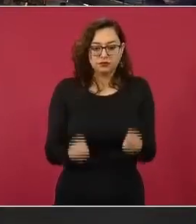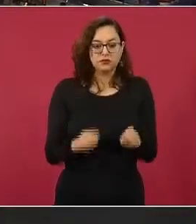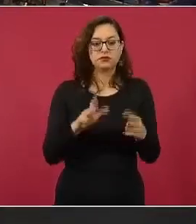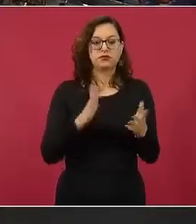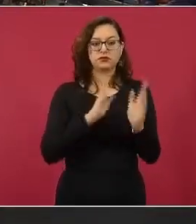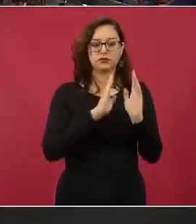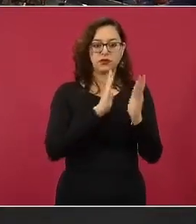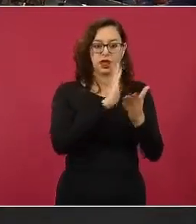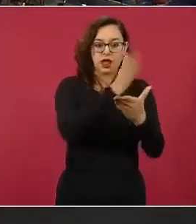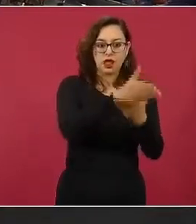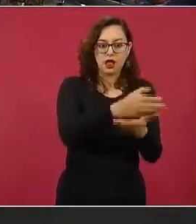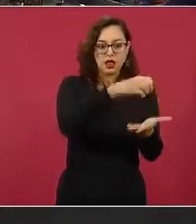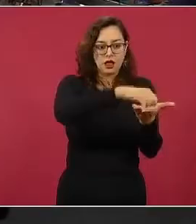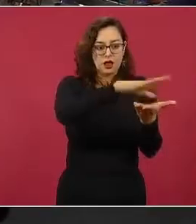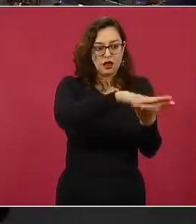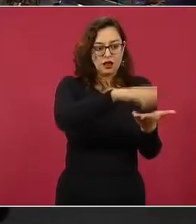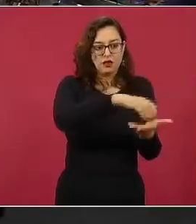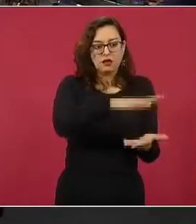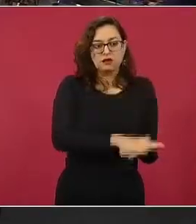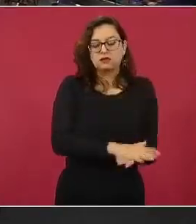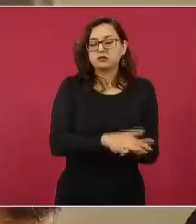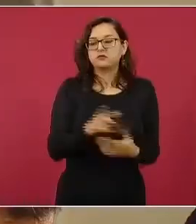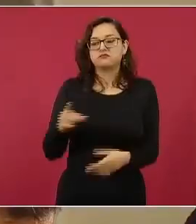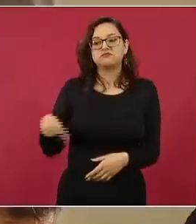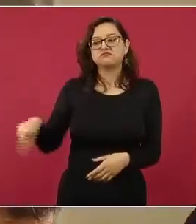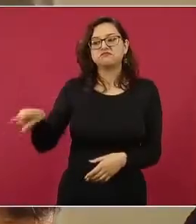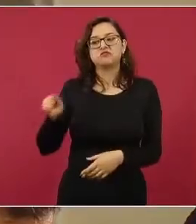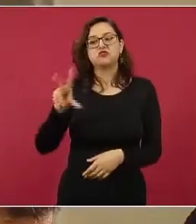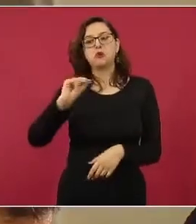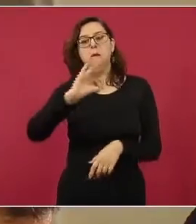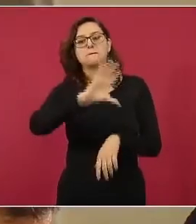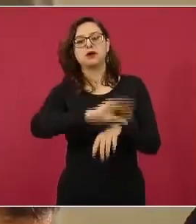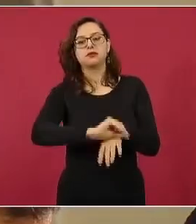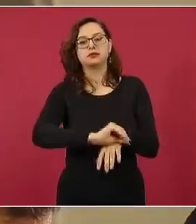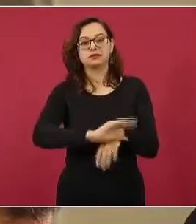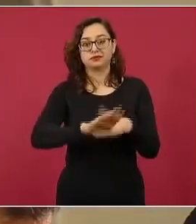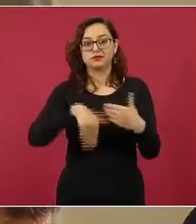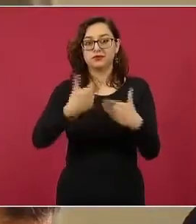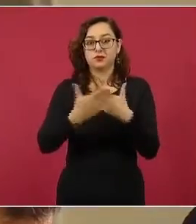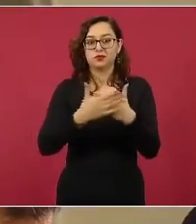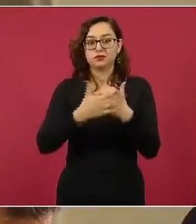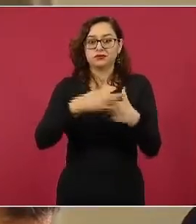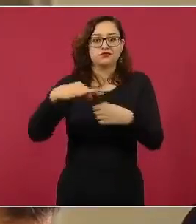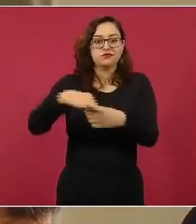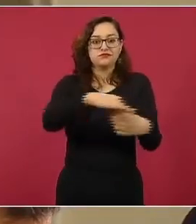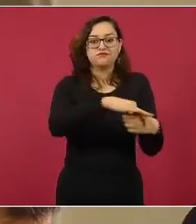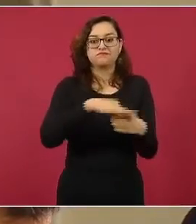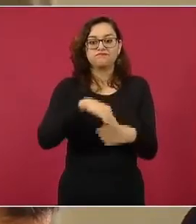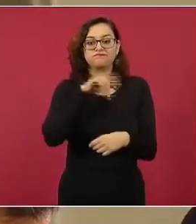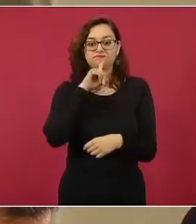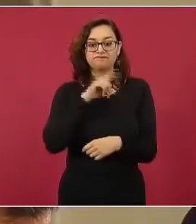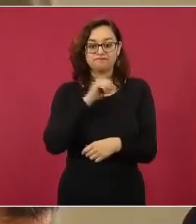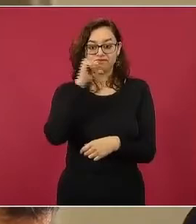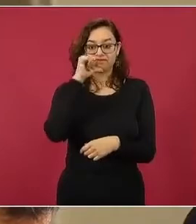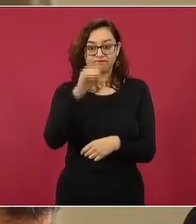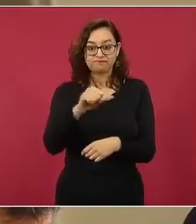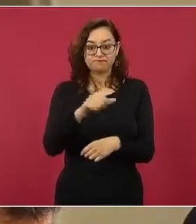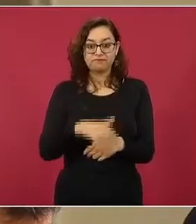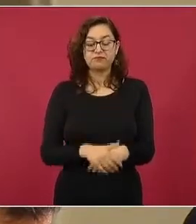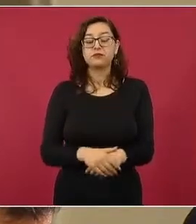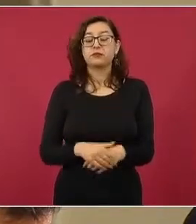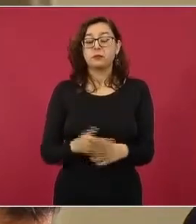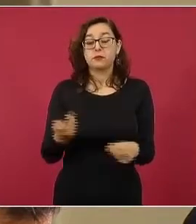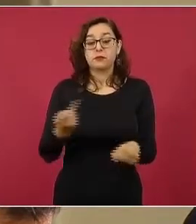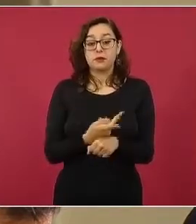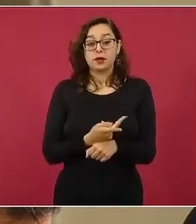aprovechando que los candidatos vienen a hacer estas exposiciones, algunos trabajadores de Pemex han denunciado de forma escrita en las páginas de la